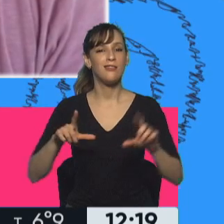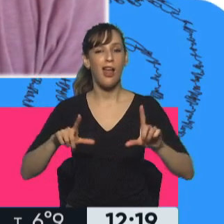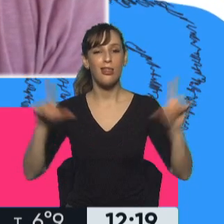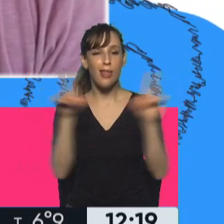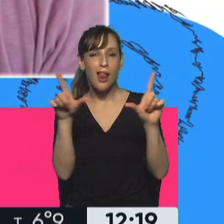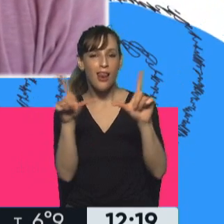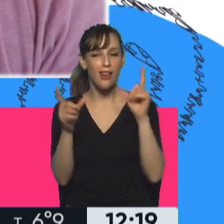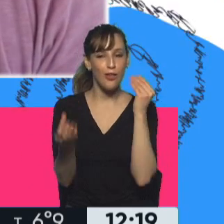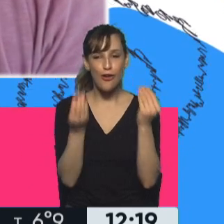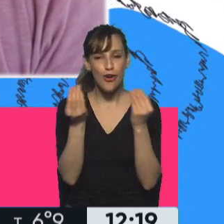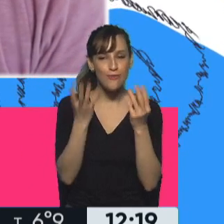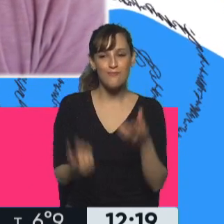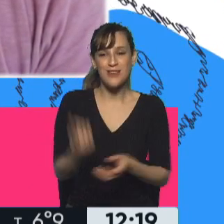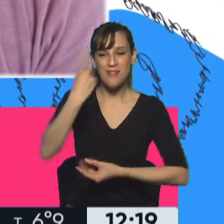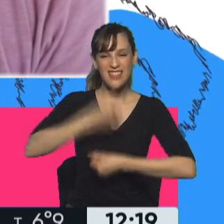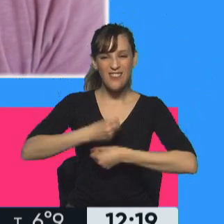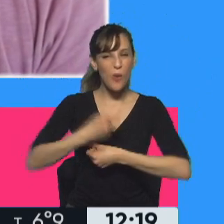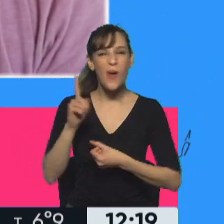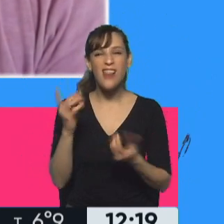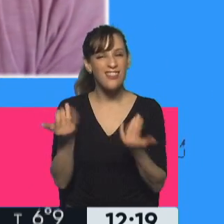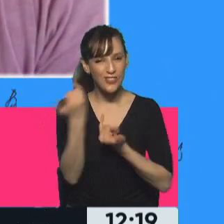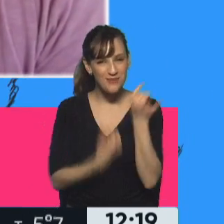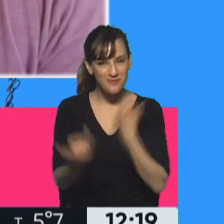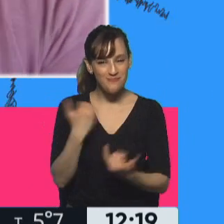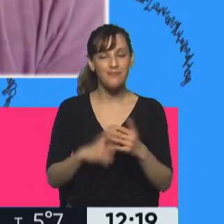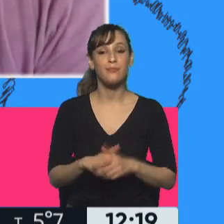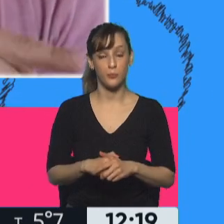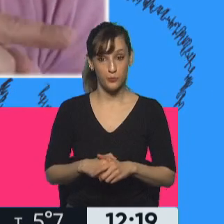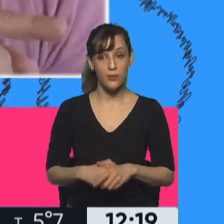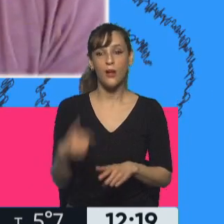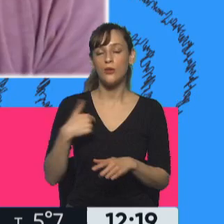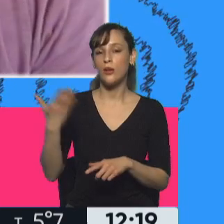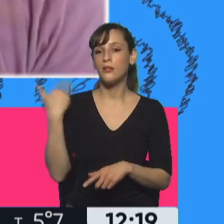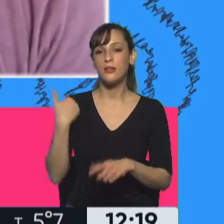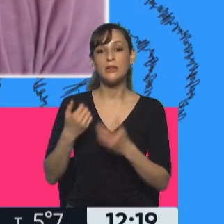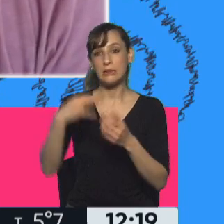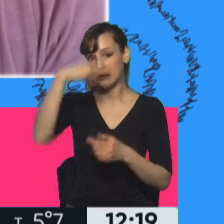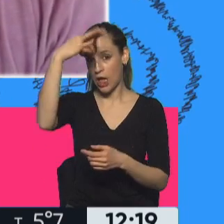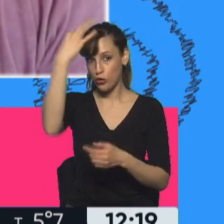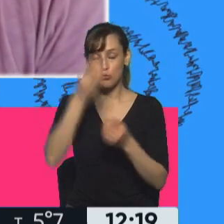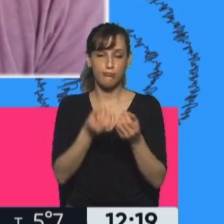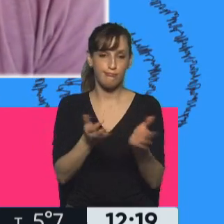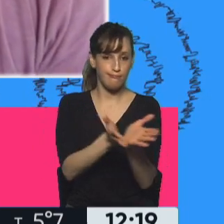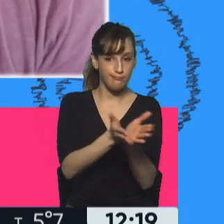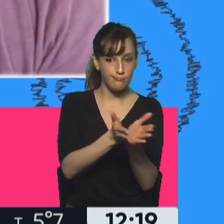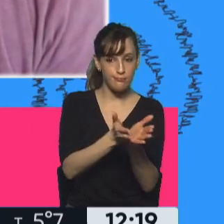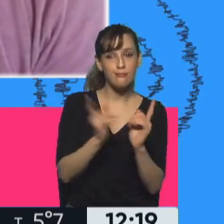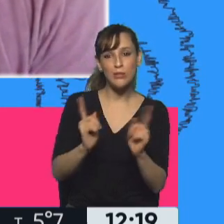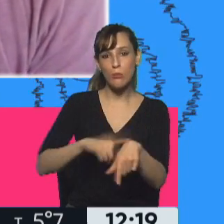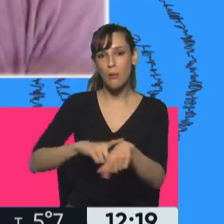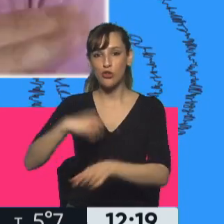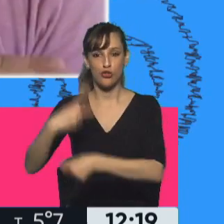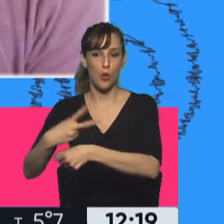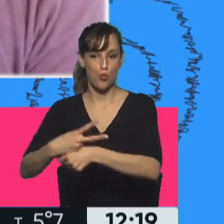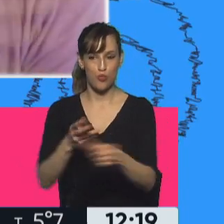te iniciaste? ¿Cuál fue tu primer trabajo? Mirá, yo empecé estudiando teatro en el mismo momento que empecé a estudiar el secundario. A